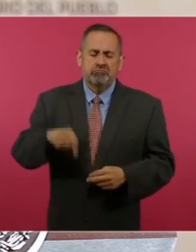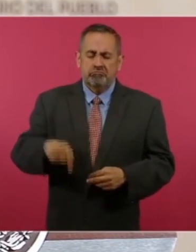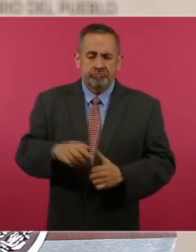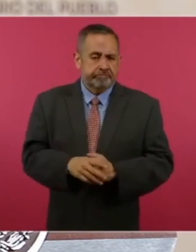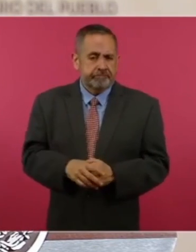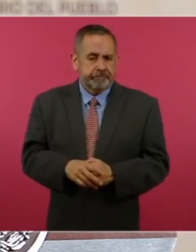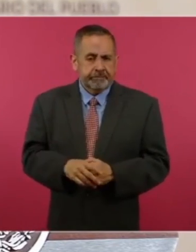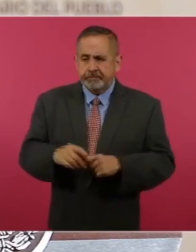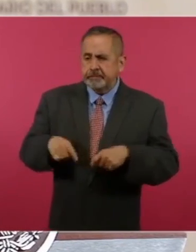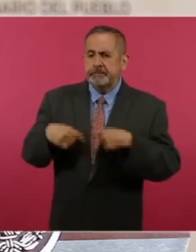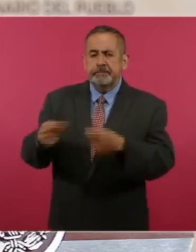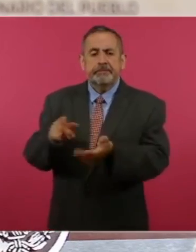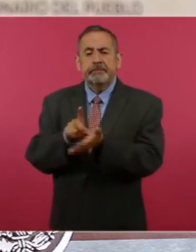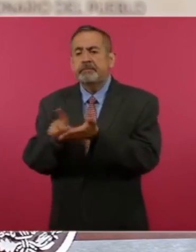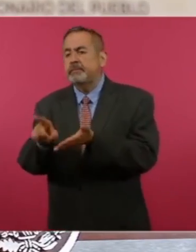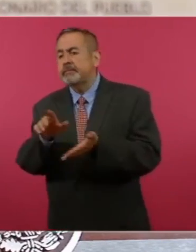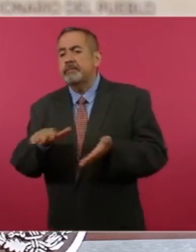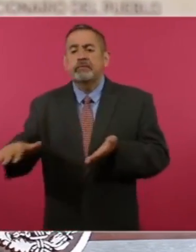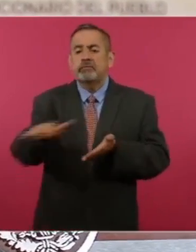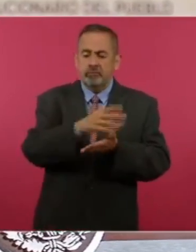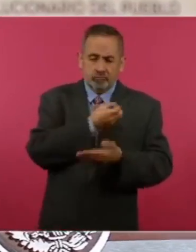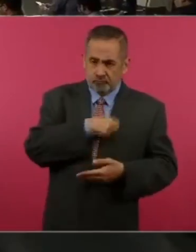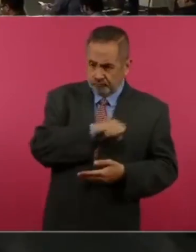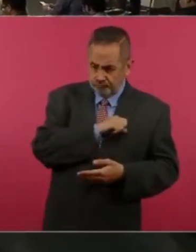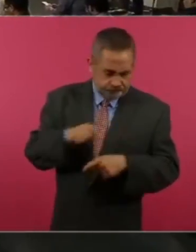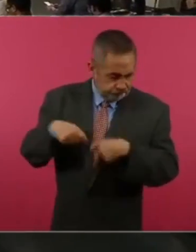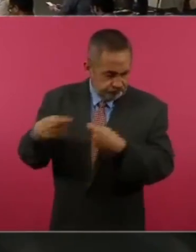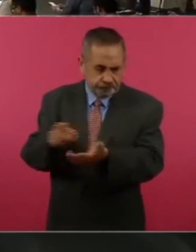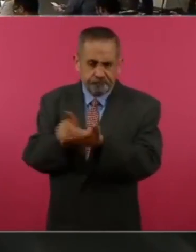Se va a garantizar el derecho a la salud.